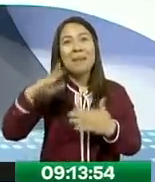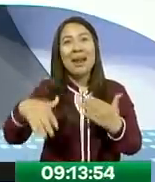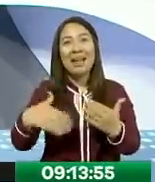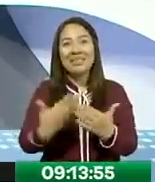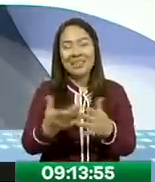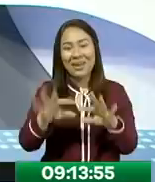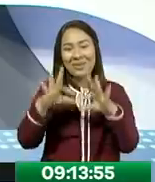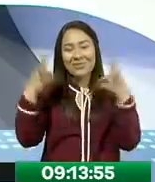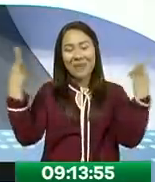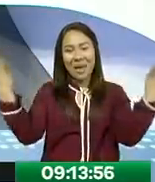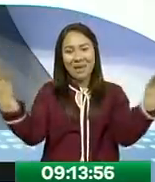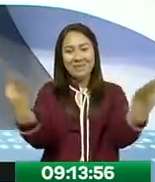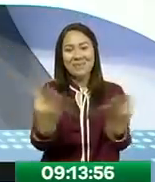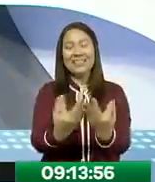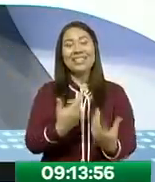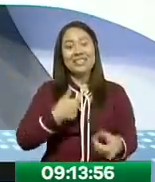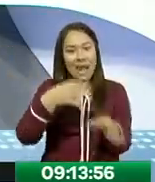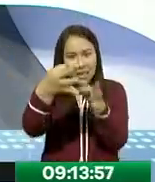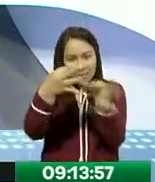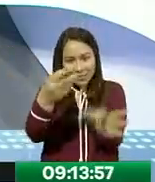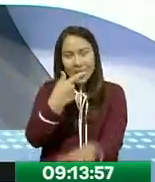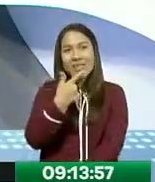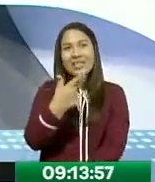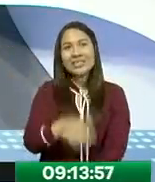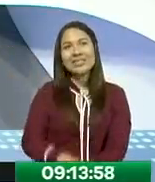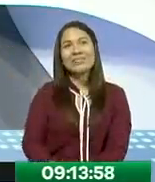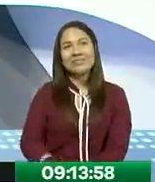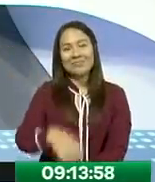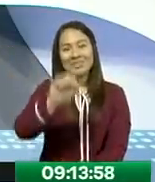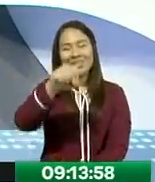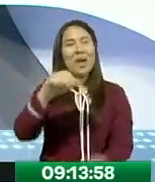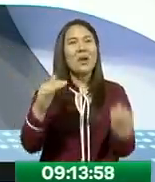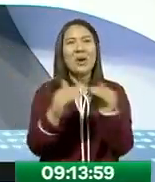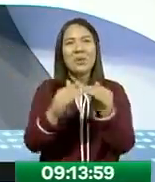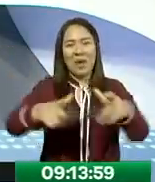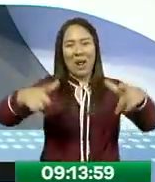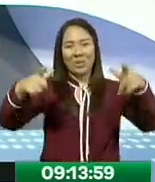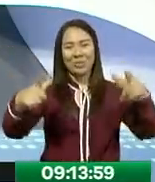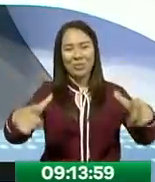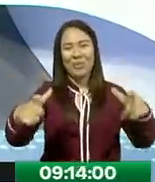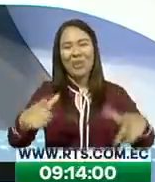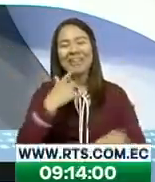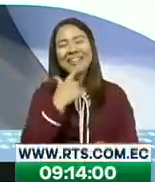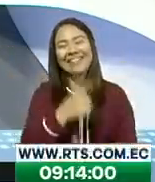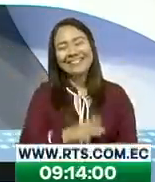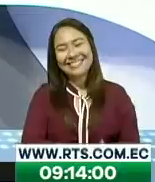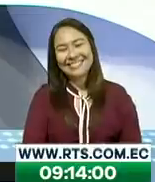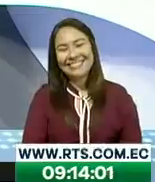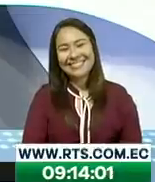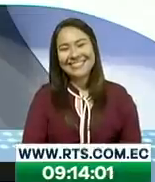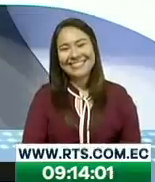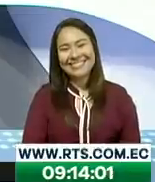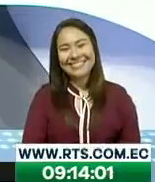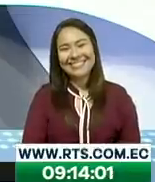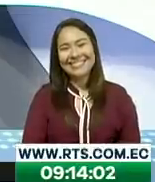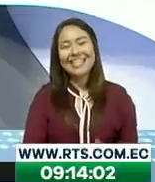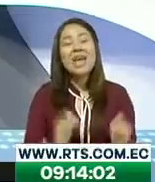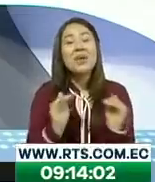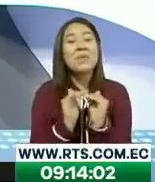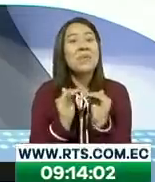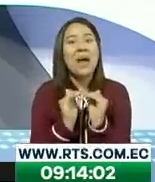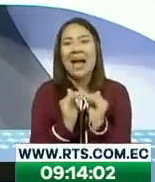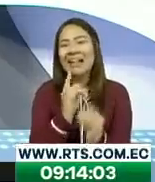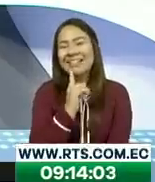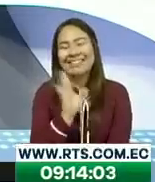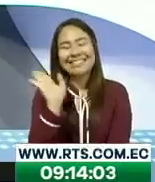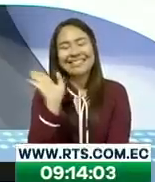manada. Pero es así, es como la que le digo. Completa y algo más. Es así, es bien tuca. Ah, ya. Dice que es igualita, dice